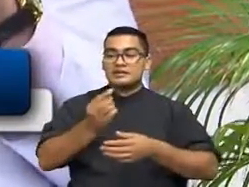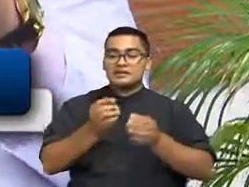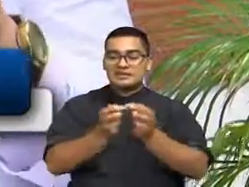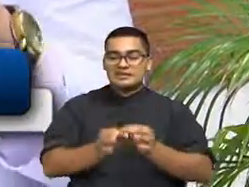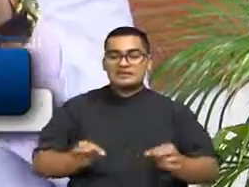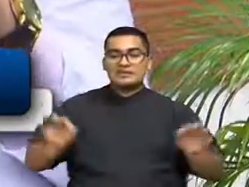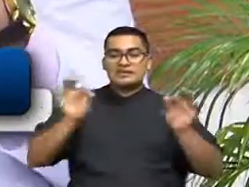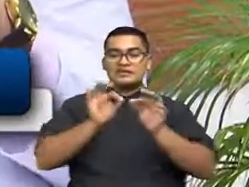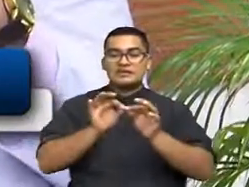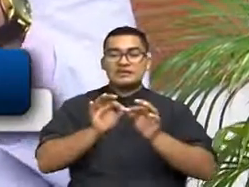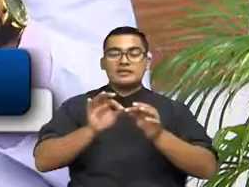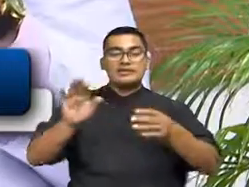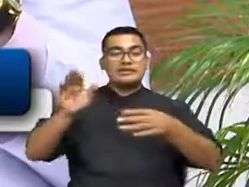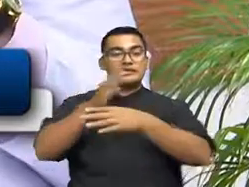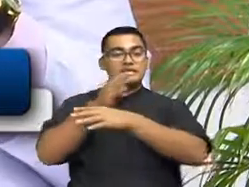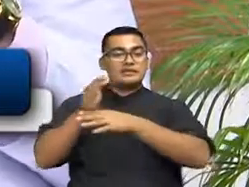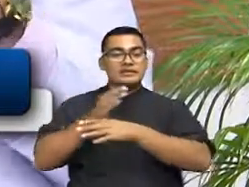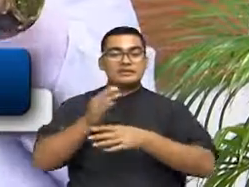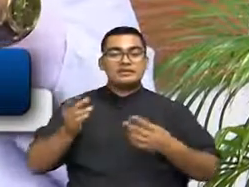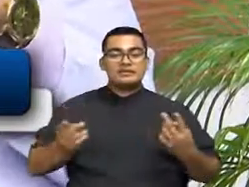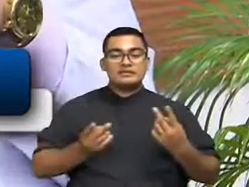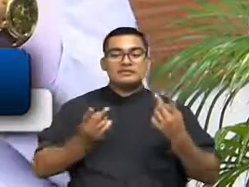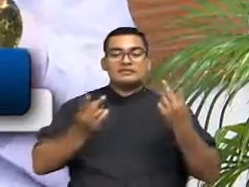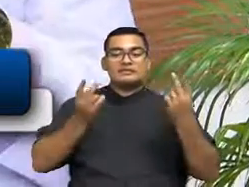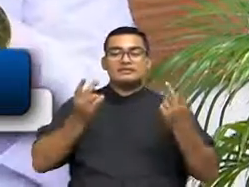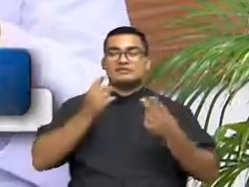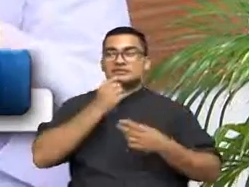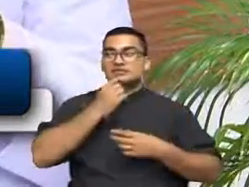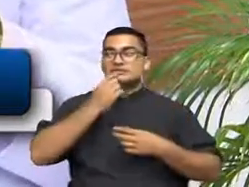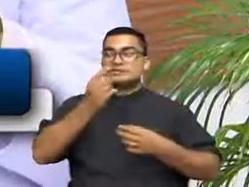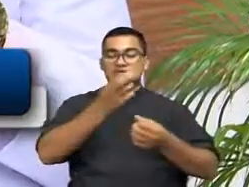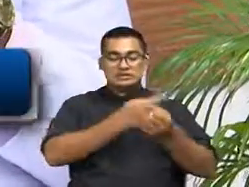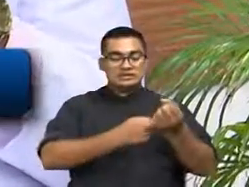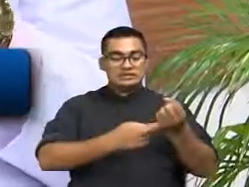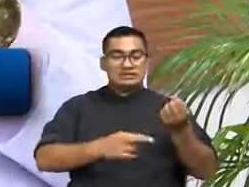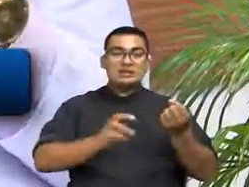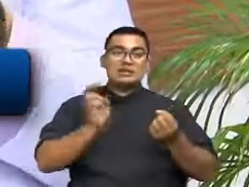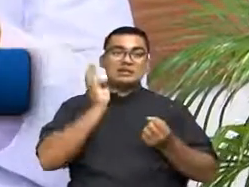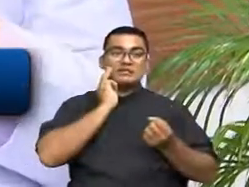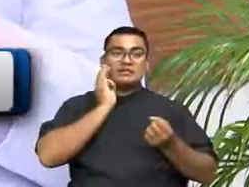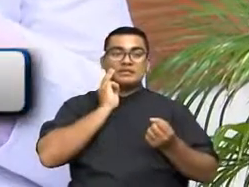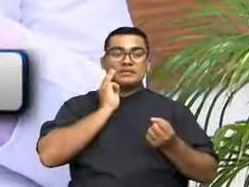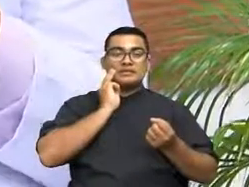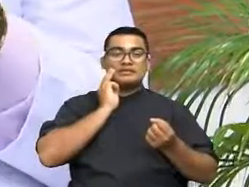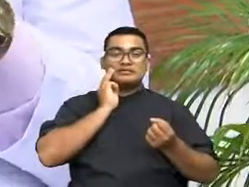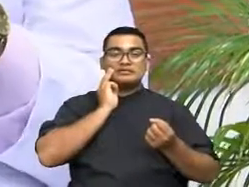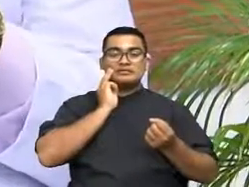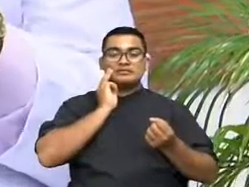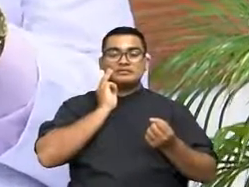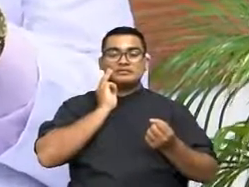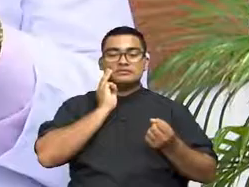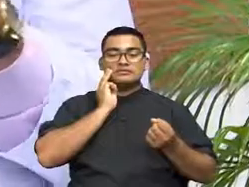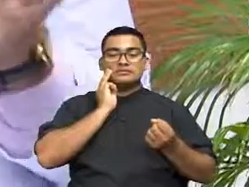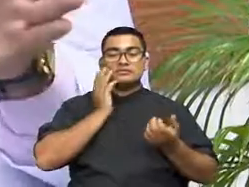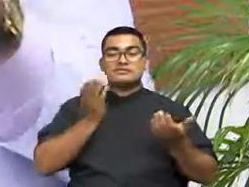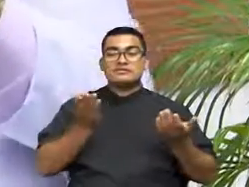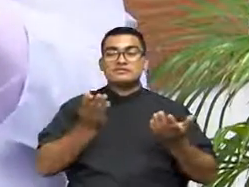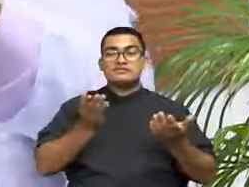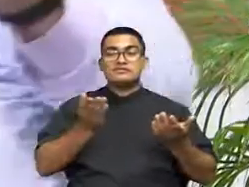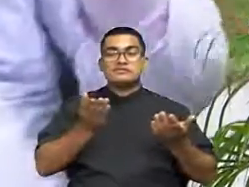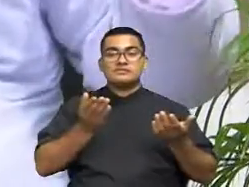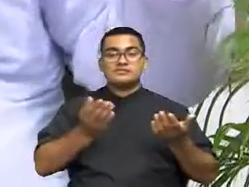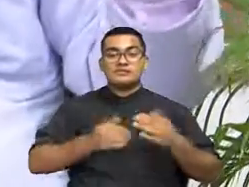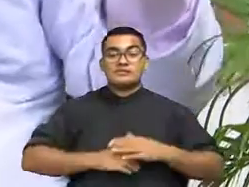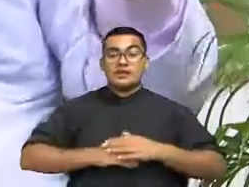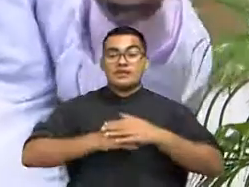Nosotros tipificamos toda la vida, sacamos el tipo de sangre materno, que es muy importante para el pediatra. Durante el